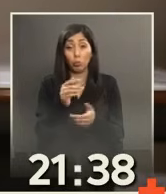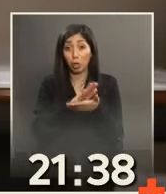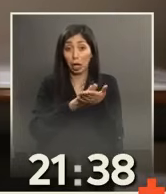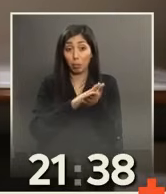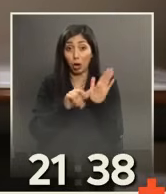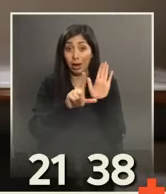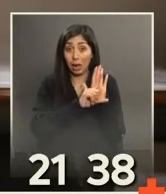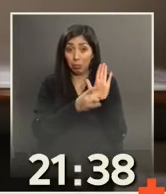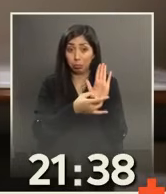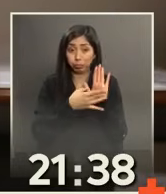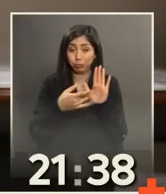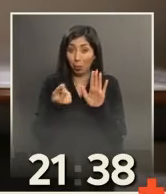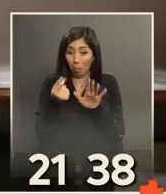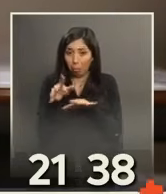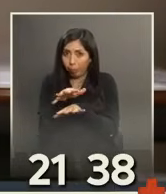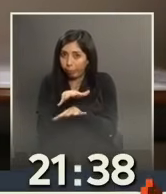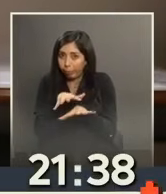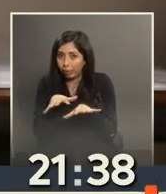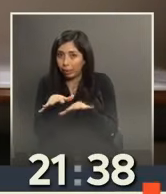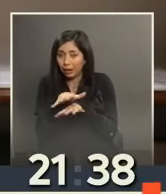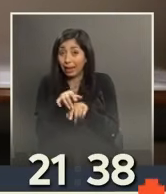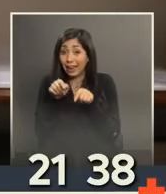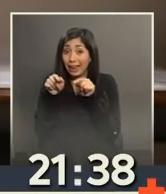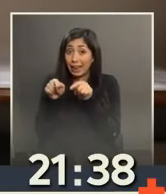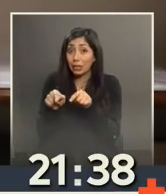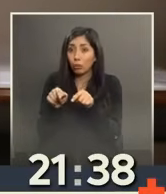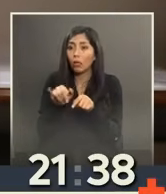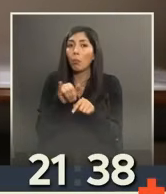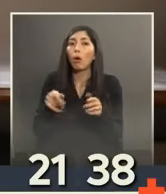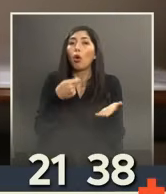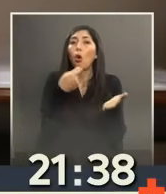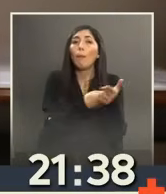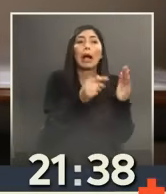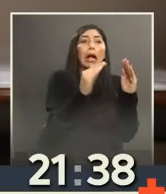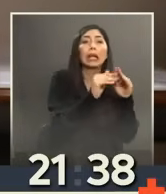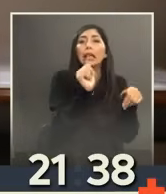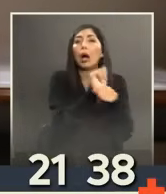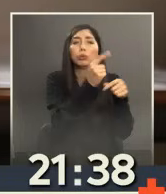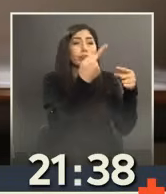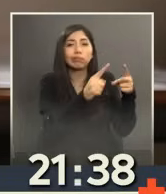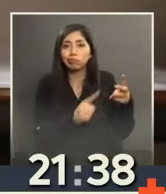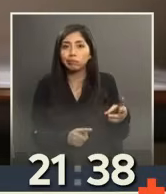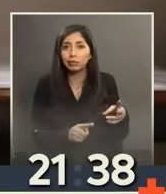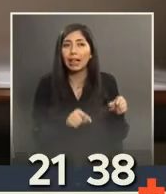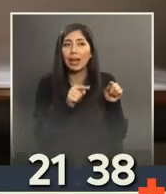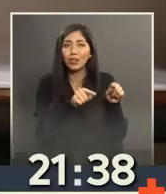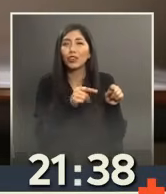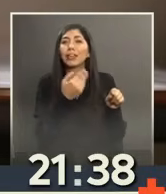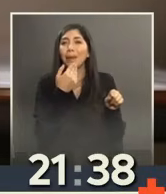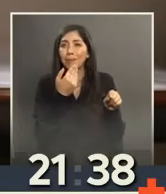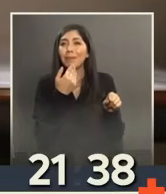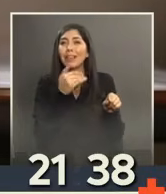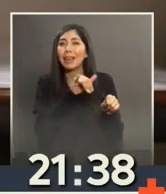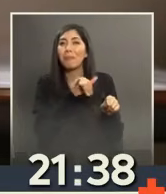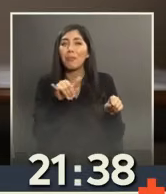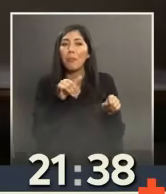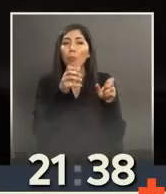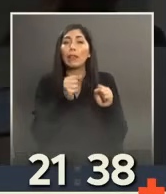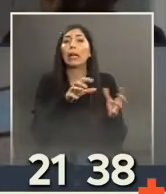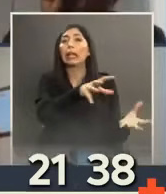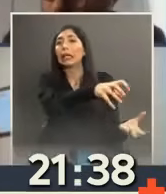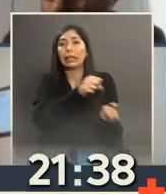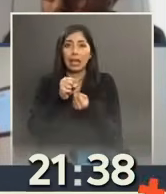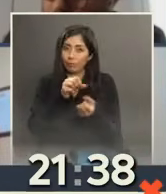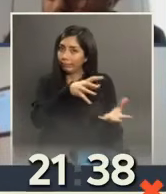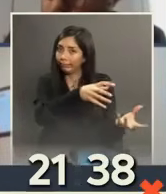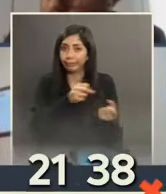enriquecimiento ilícito o el cohecho, terminan adquiriendo bienes, esos bienes pudieran ser parte de la investigación y caer incluso en penas de comiso.